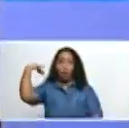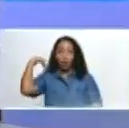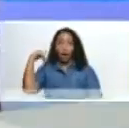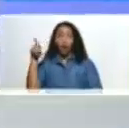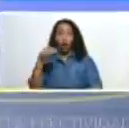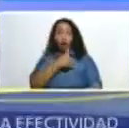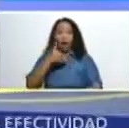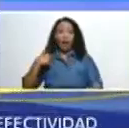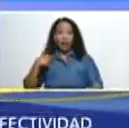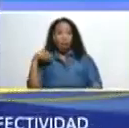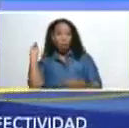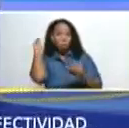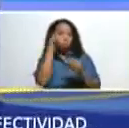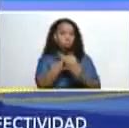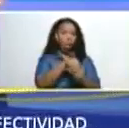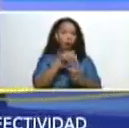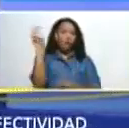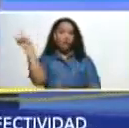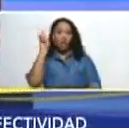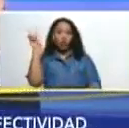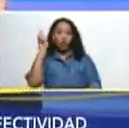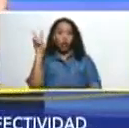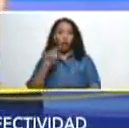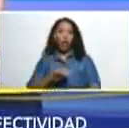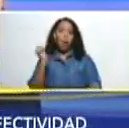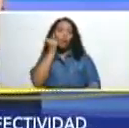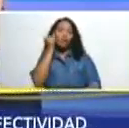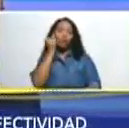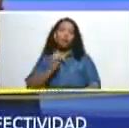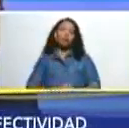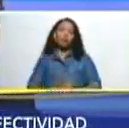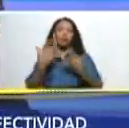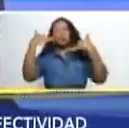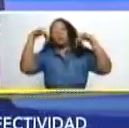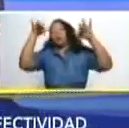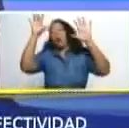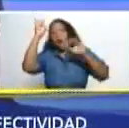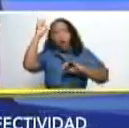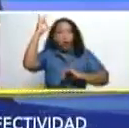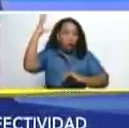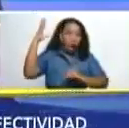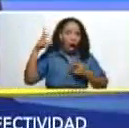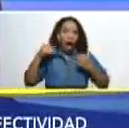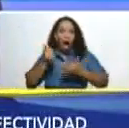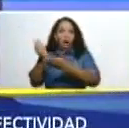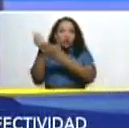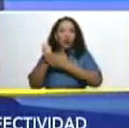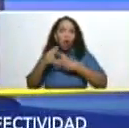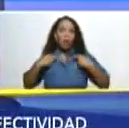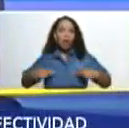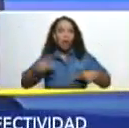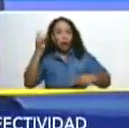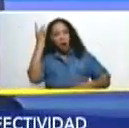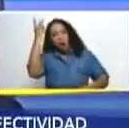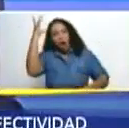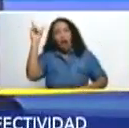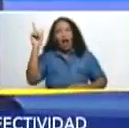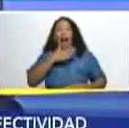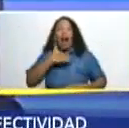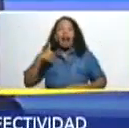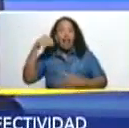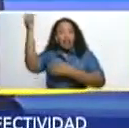pretendían invadir Venezuela con una supuesta ayuda humanitaria. Pretendían llenar de violencia